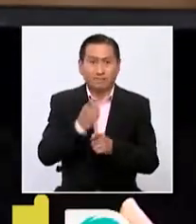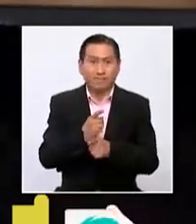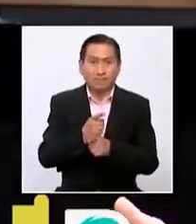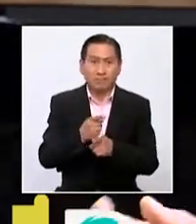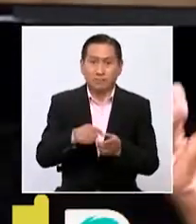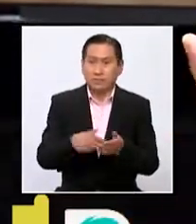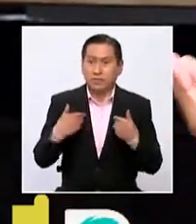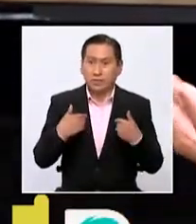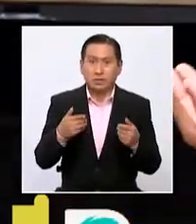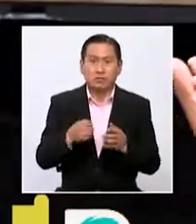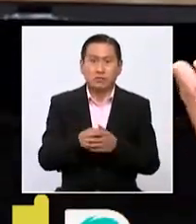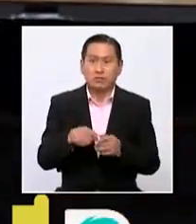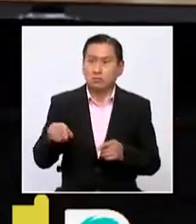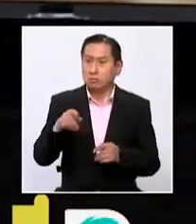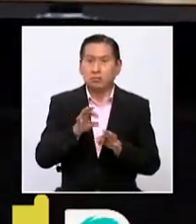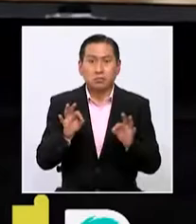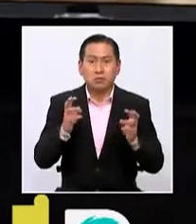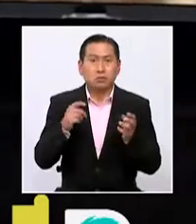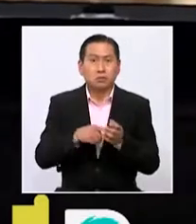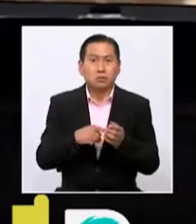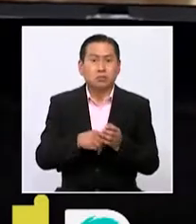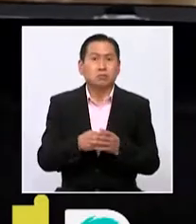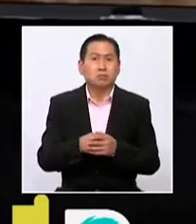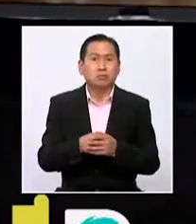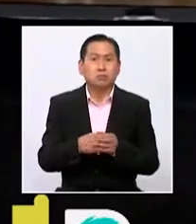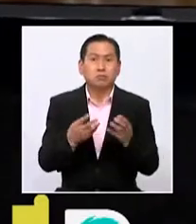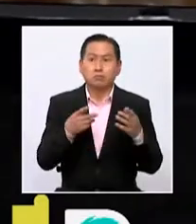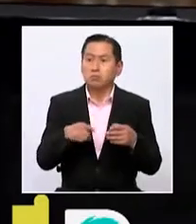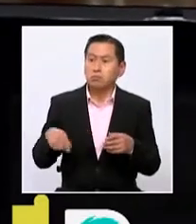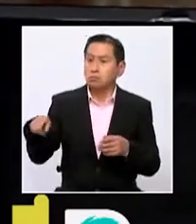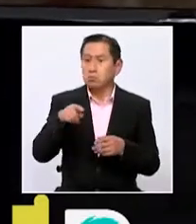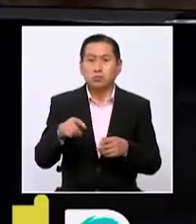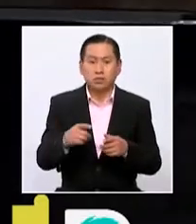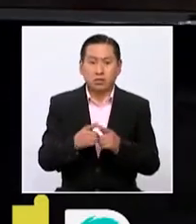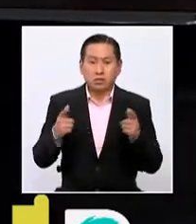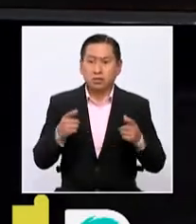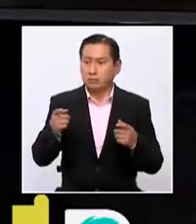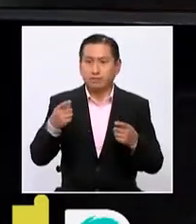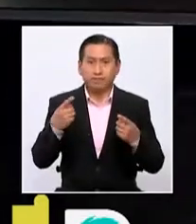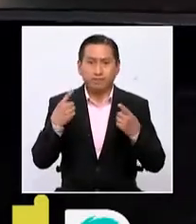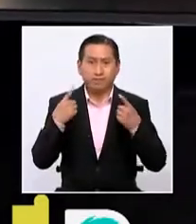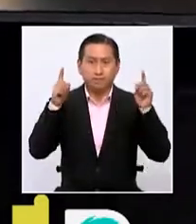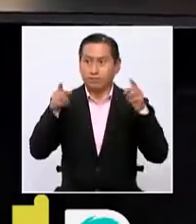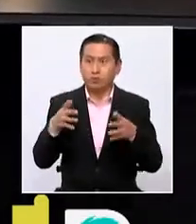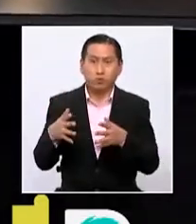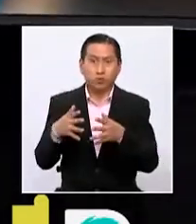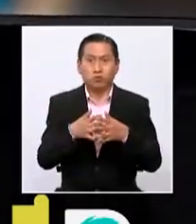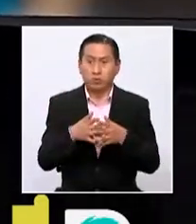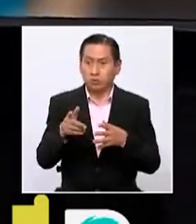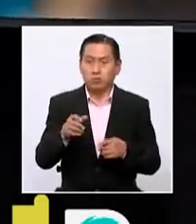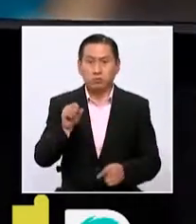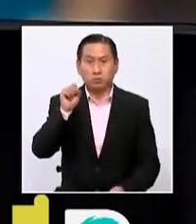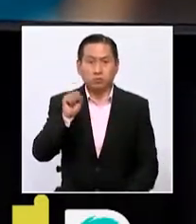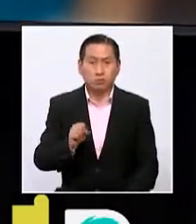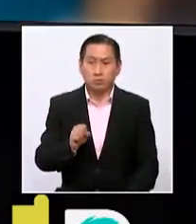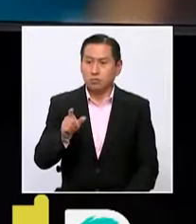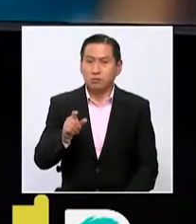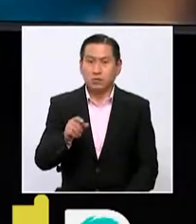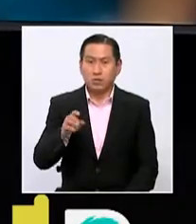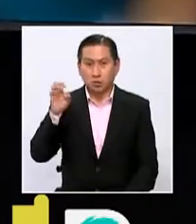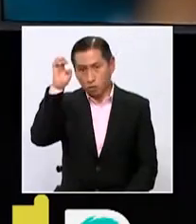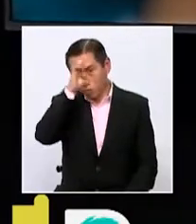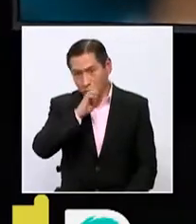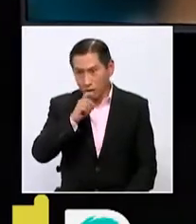nadie tiene la bola de cristal. Y la mayoría de los grandes éxitos en Norteamérica, Suramérica, Europa del Este, Europa